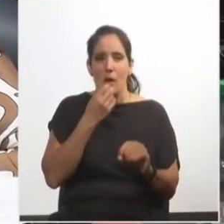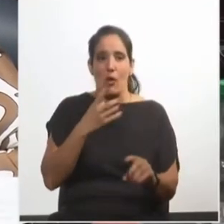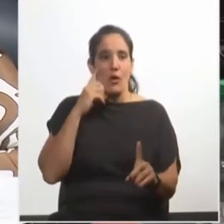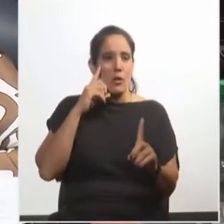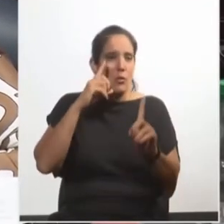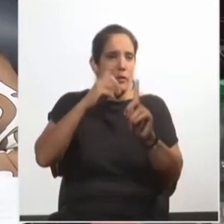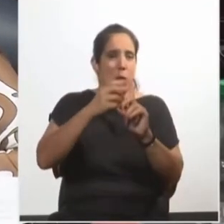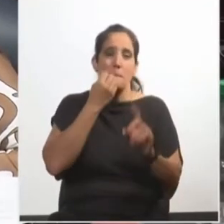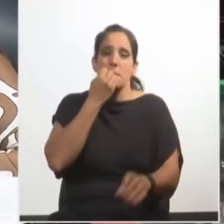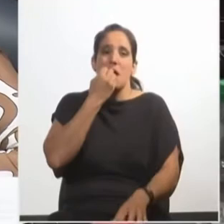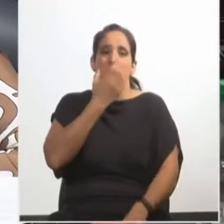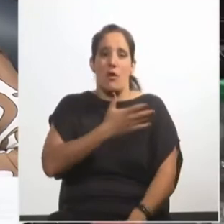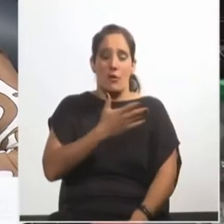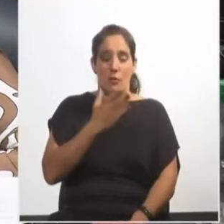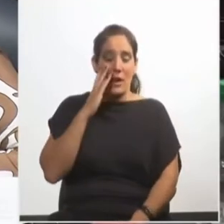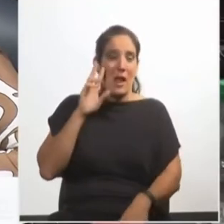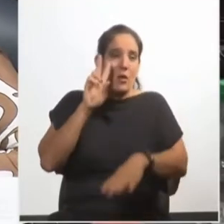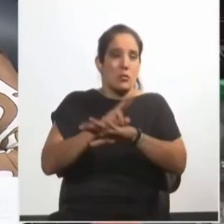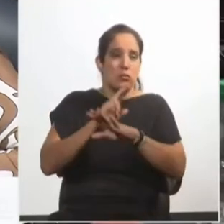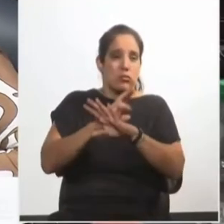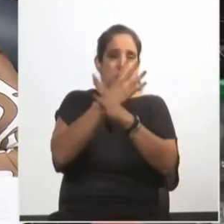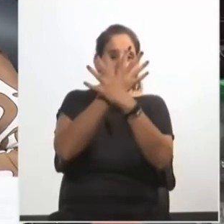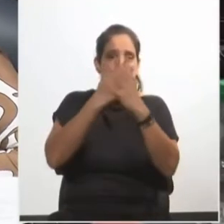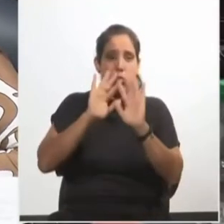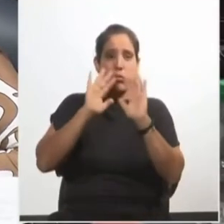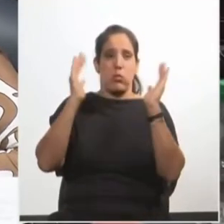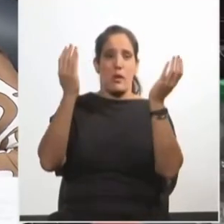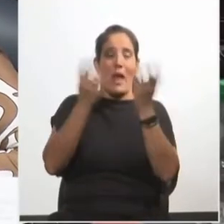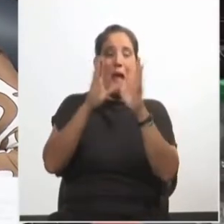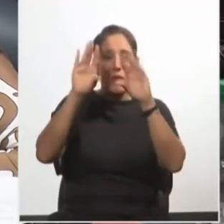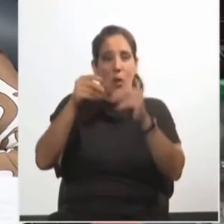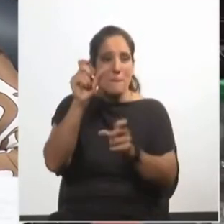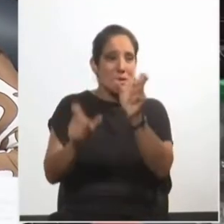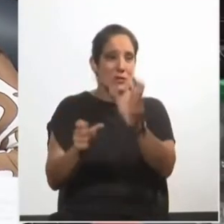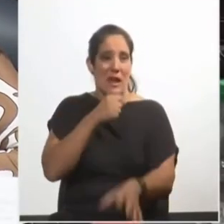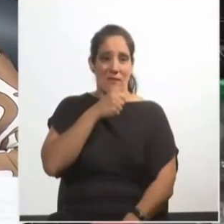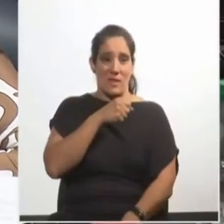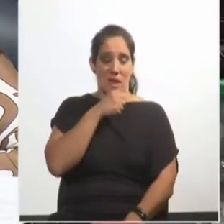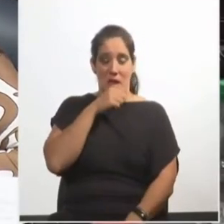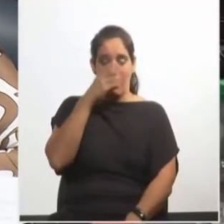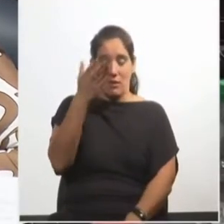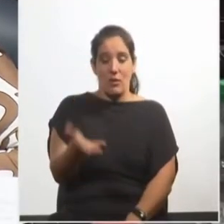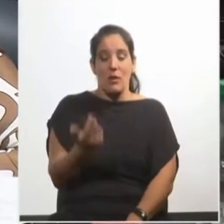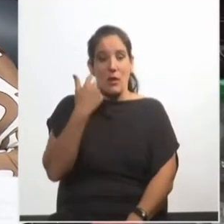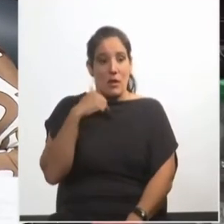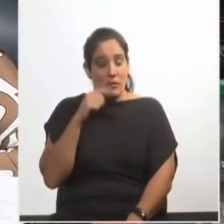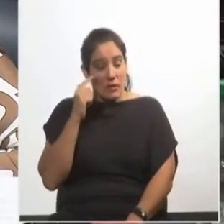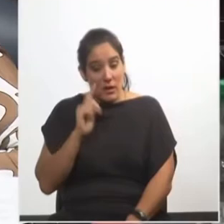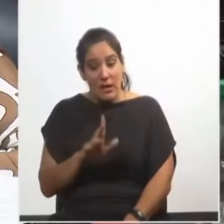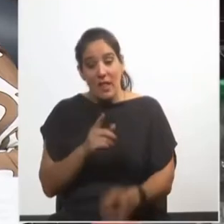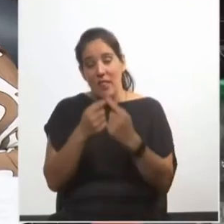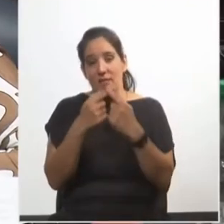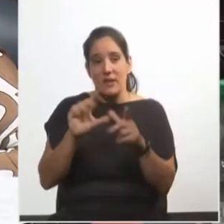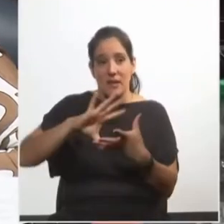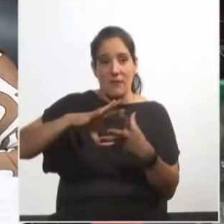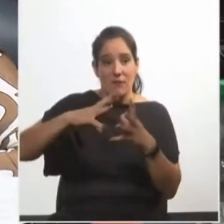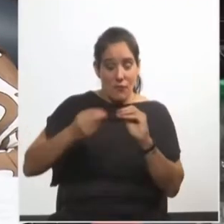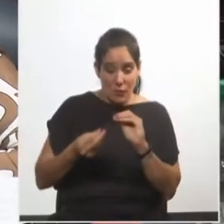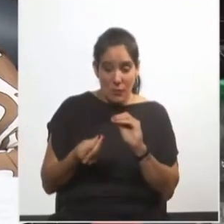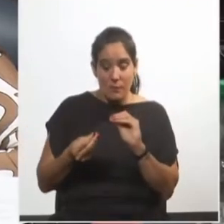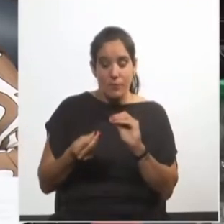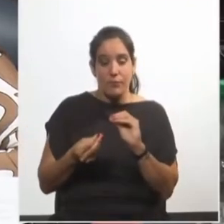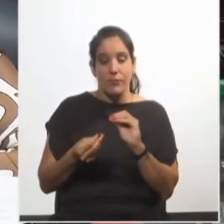brindar una protección universal en la vejez. Esto permitiría mantener que por la vía de diferentes